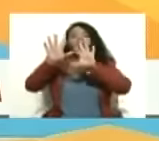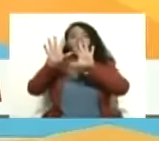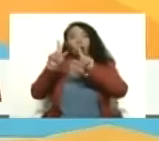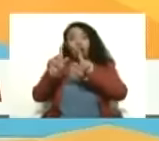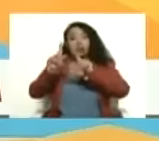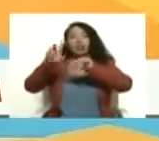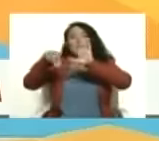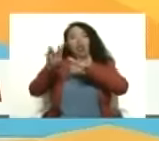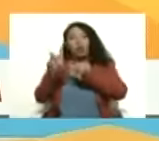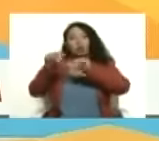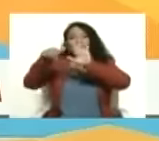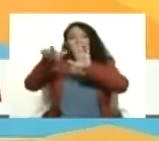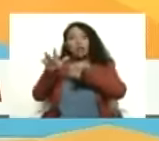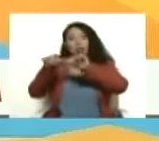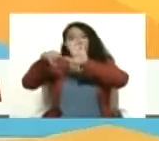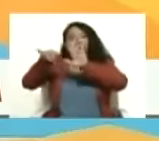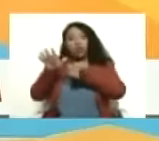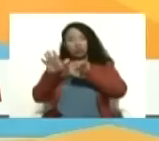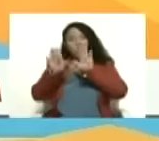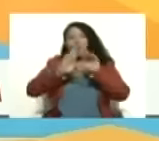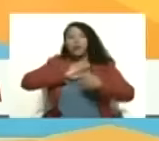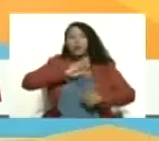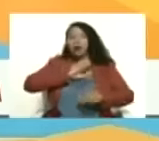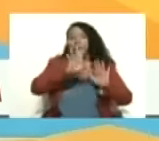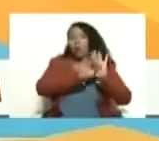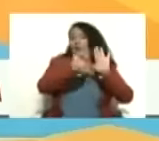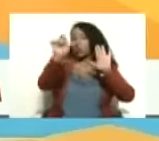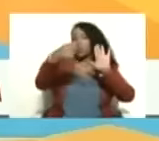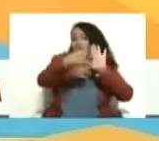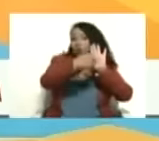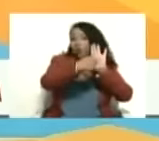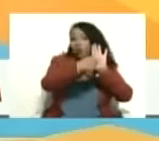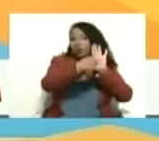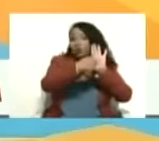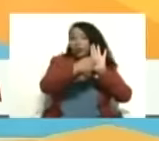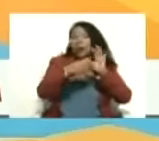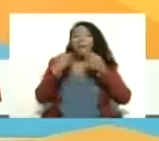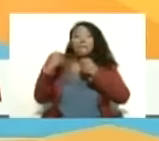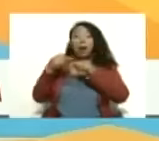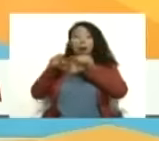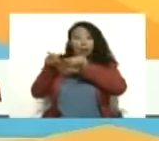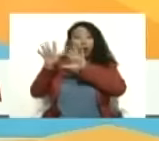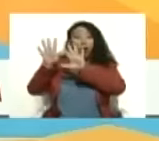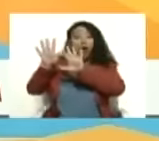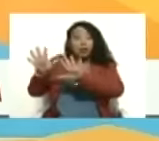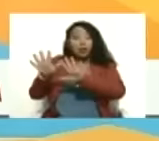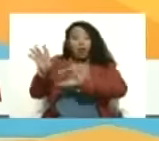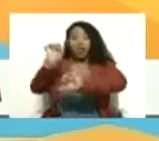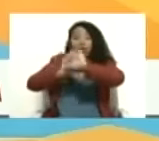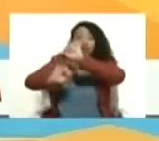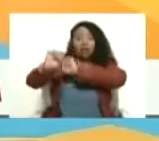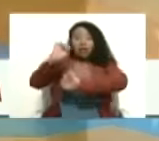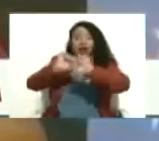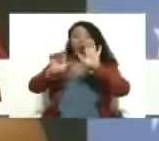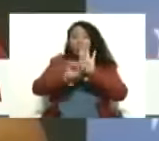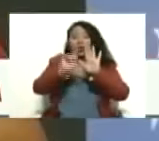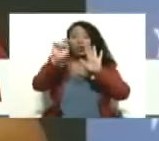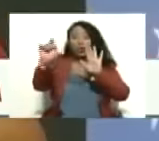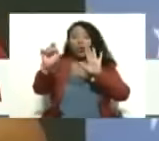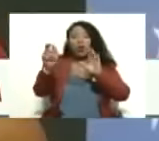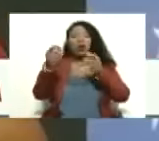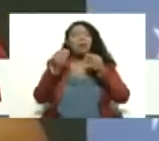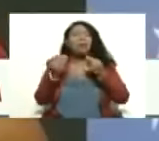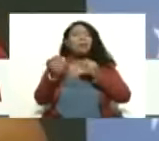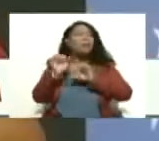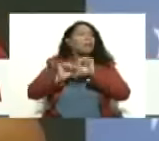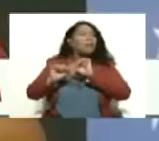14 y 15 de la Constitución para eso es la sala constitucional para defender la Constitución y para defender los